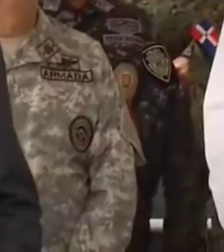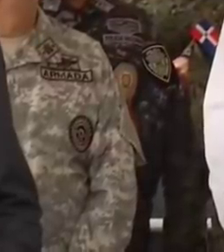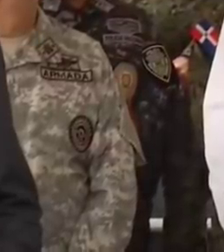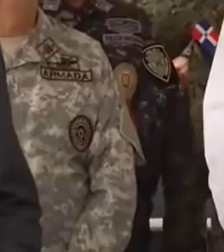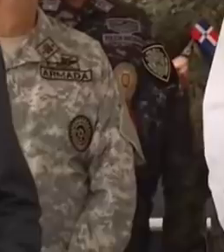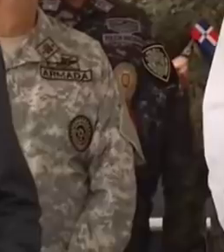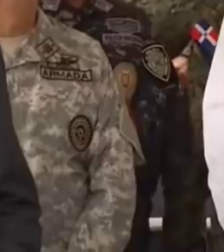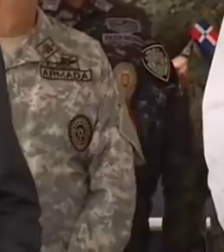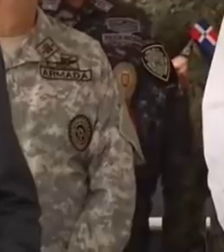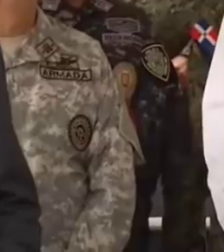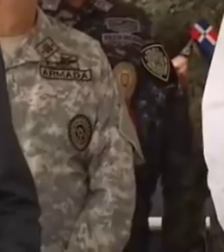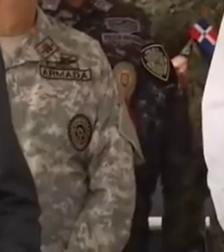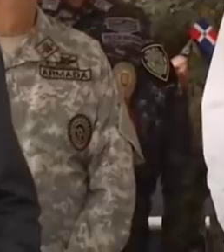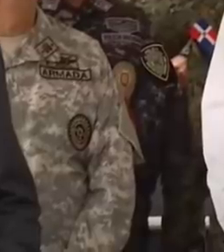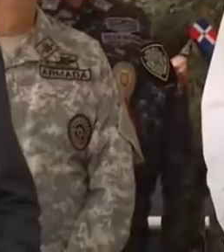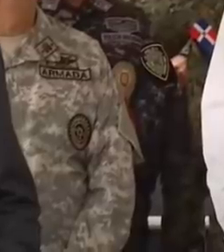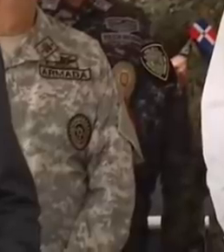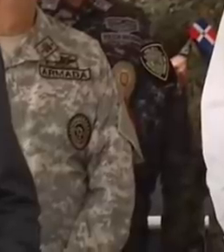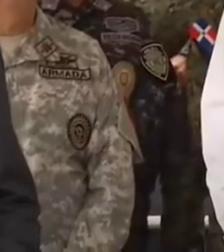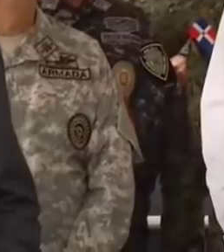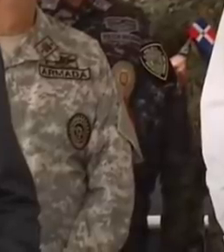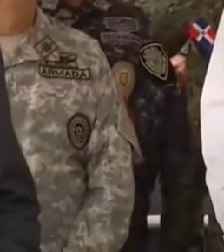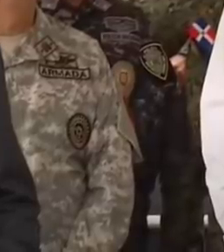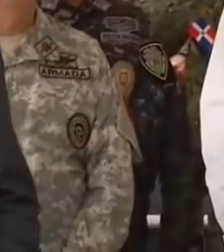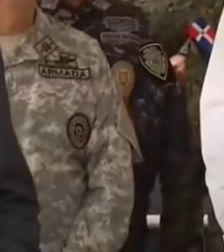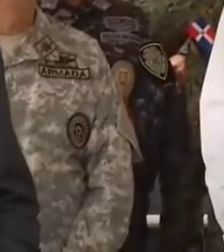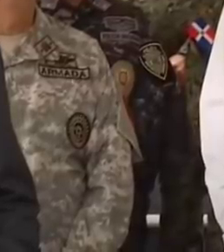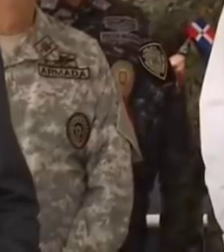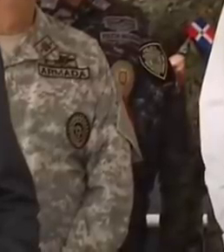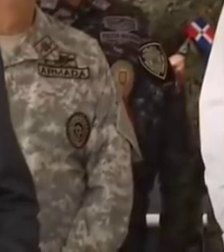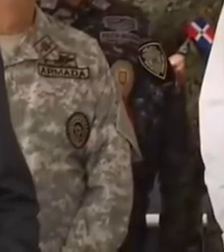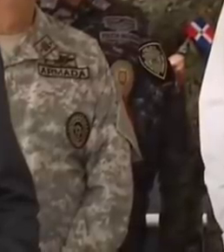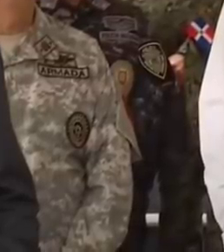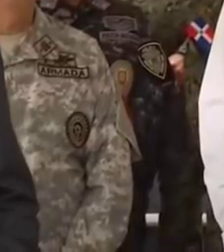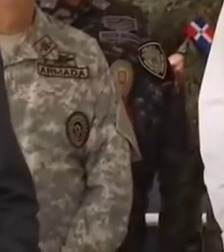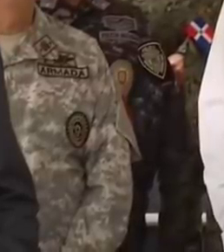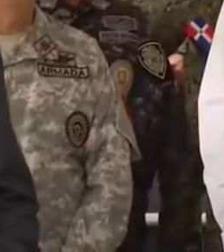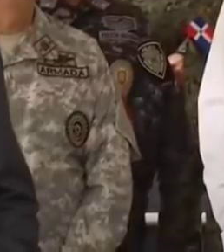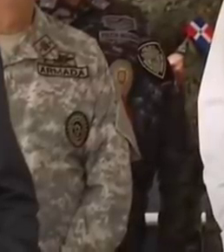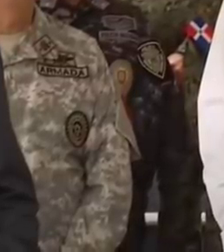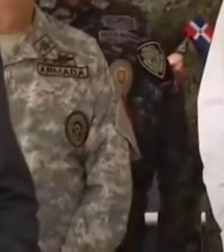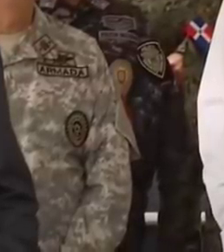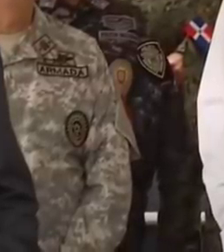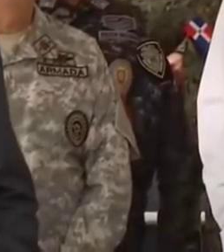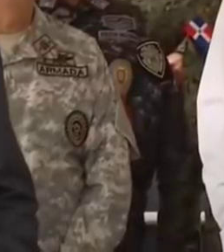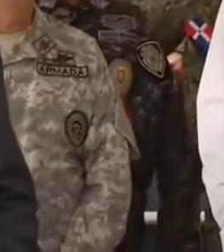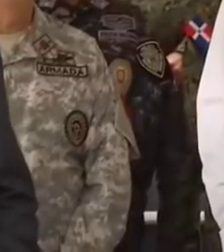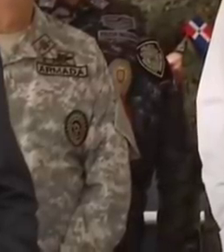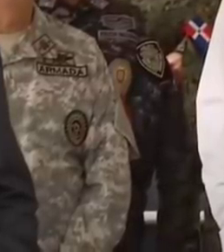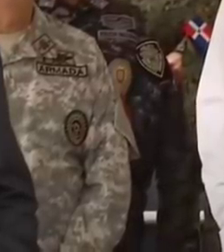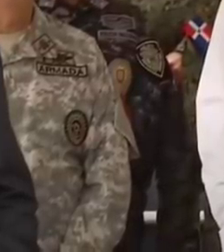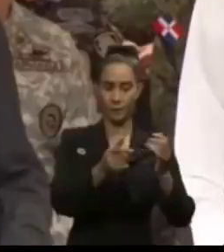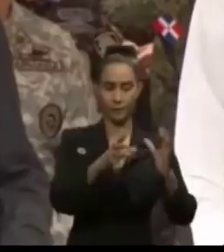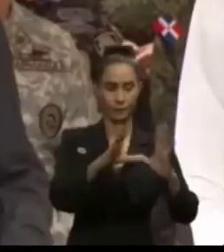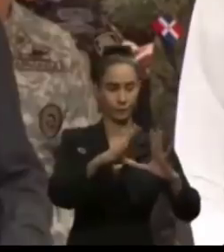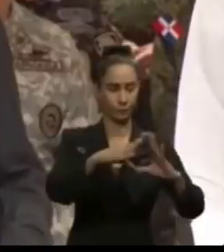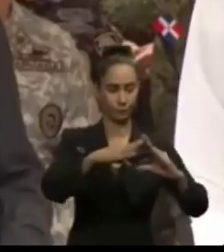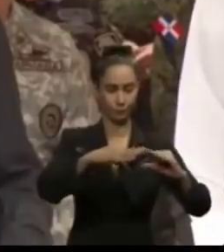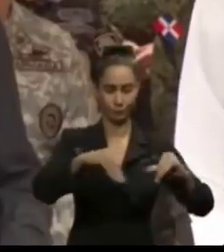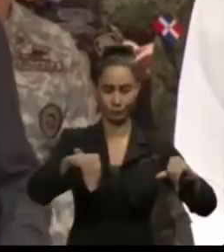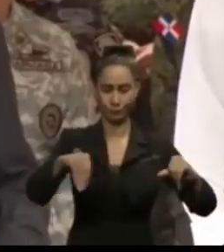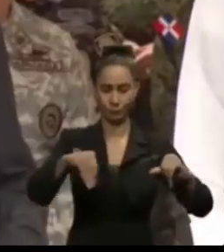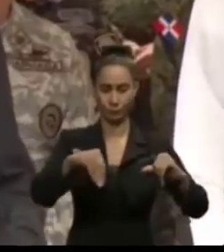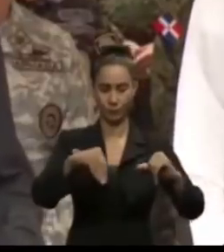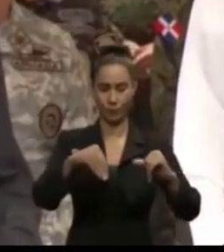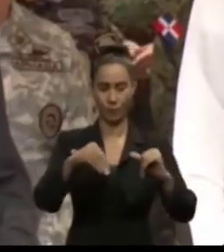al asesinado cabo policial Alejandro Figuereo Berroa. Durante el enfrentamiento logró escapar un tercer